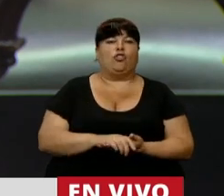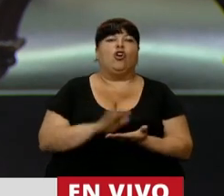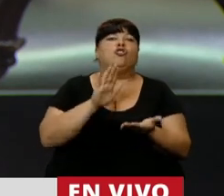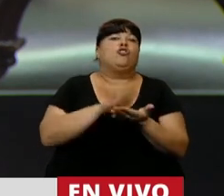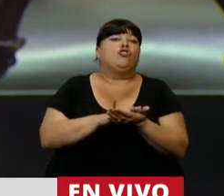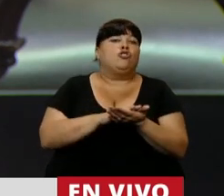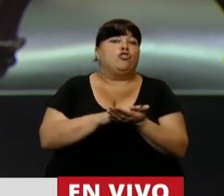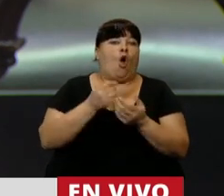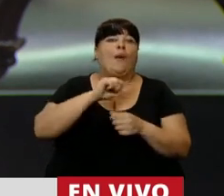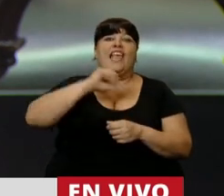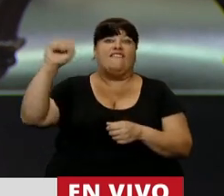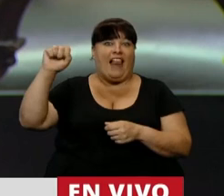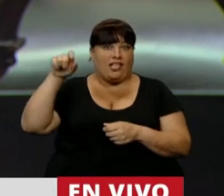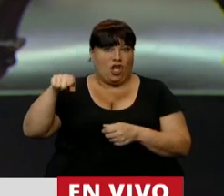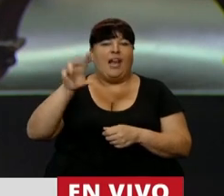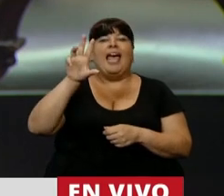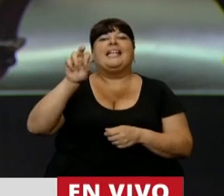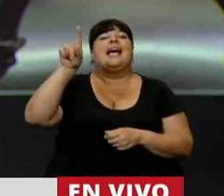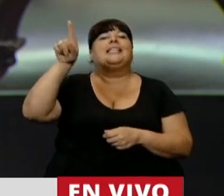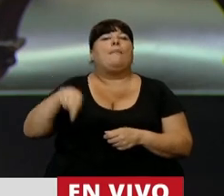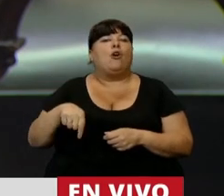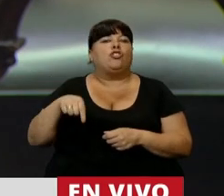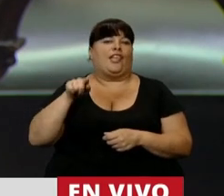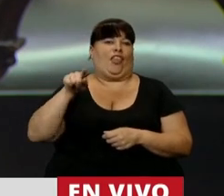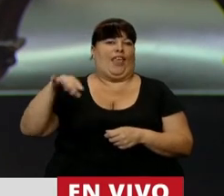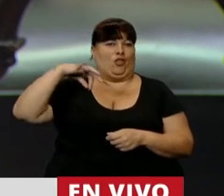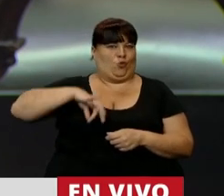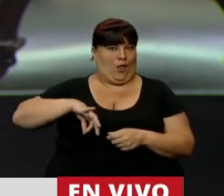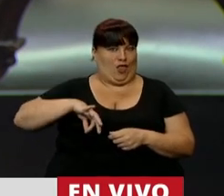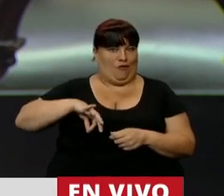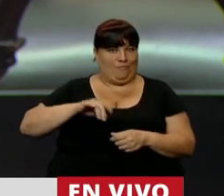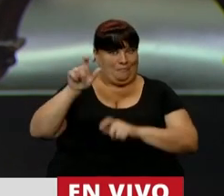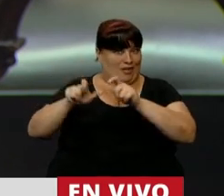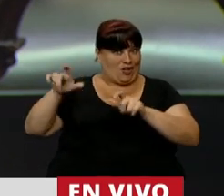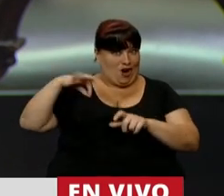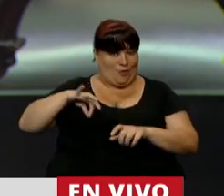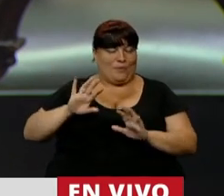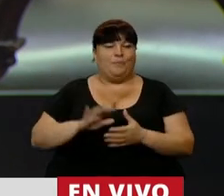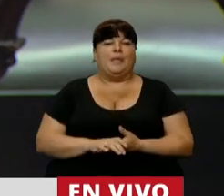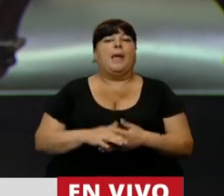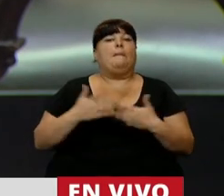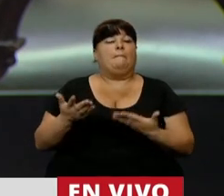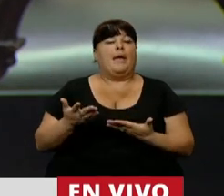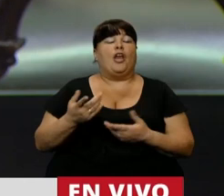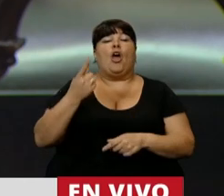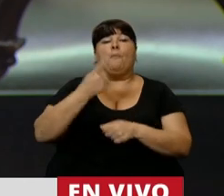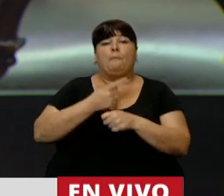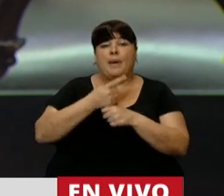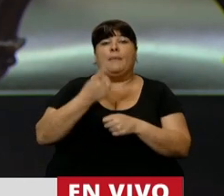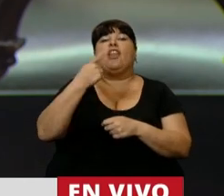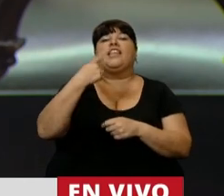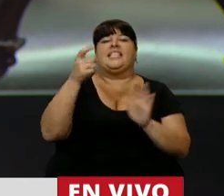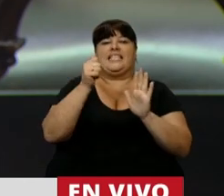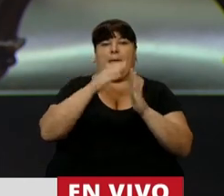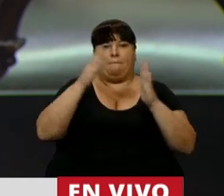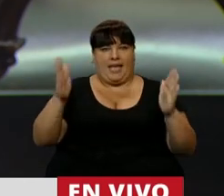lo que era la inflación y un 30% del salario. Sin embargo, fue en principio por